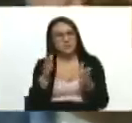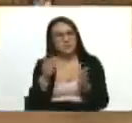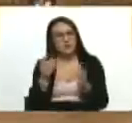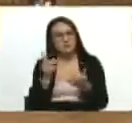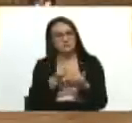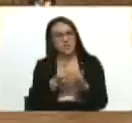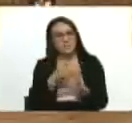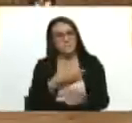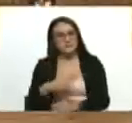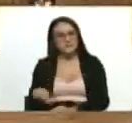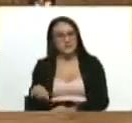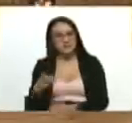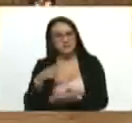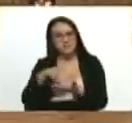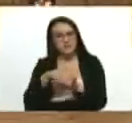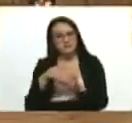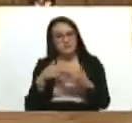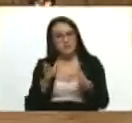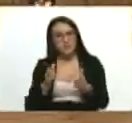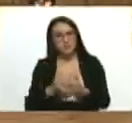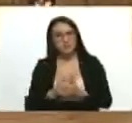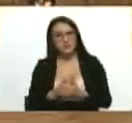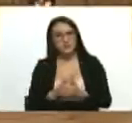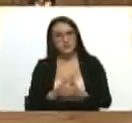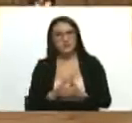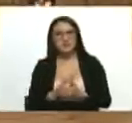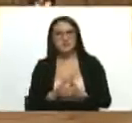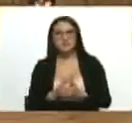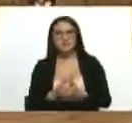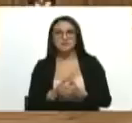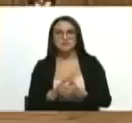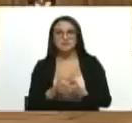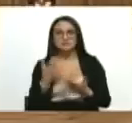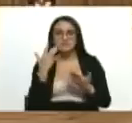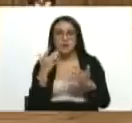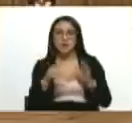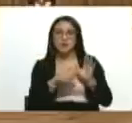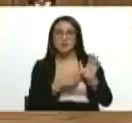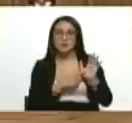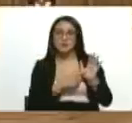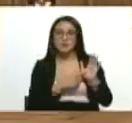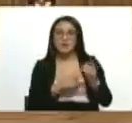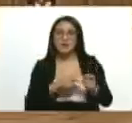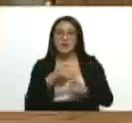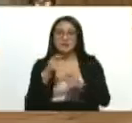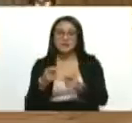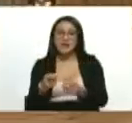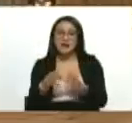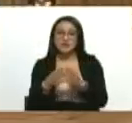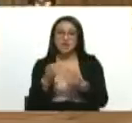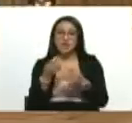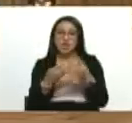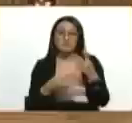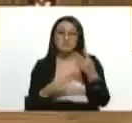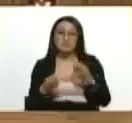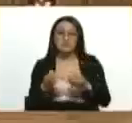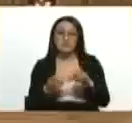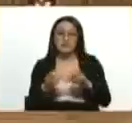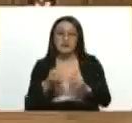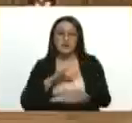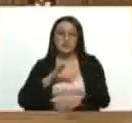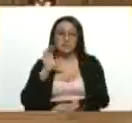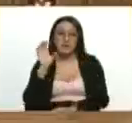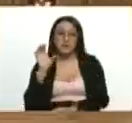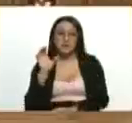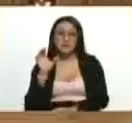presidente en una plaza pública. Acto seguido, le dan legitimidad y le entregan todos los recursos que este país